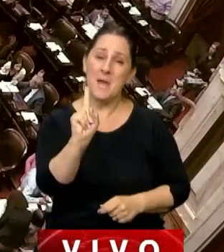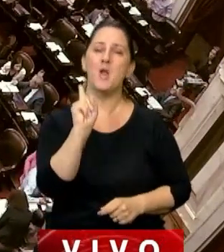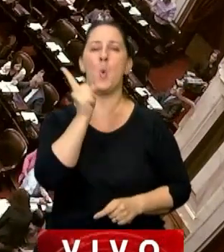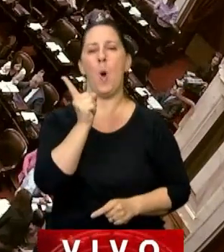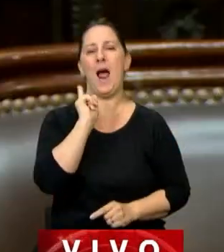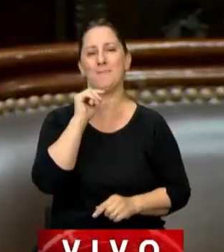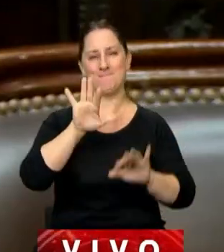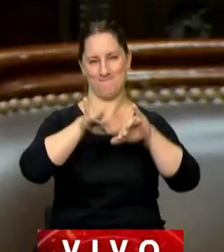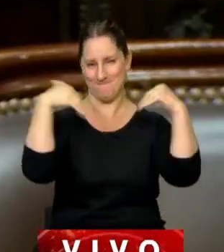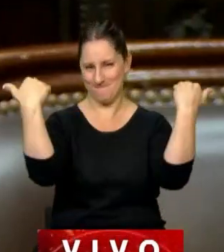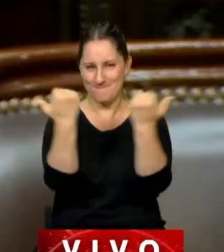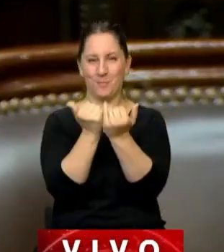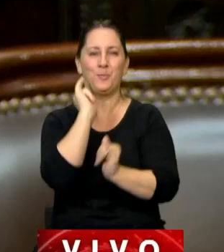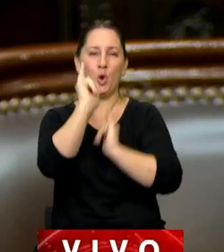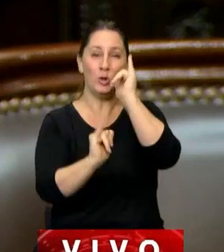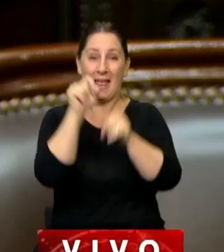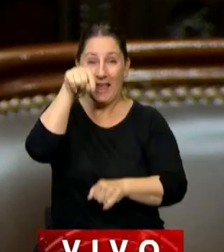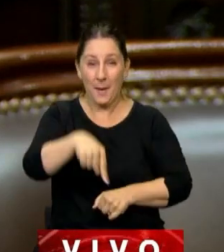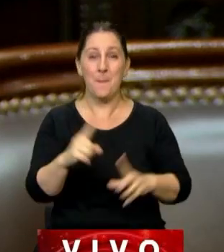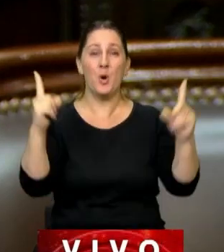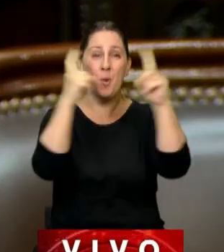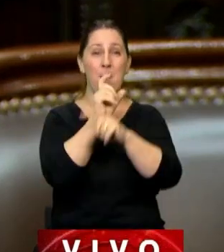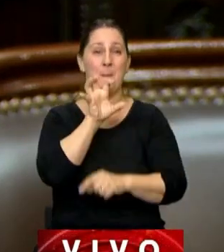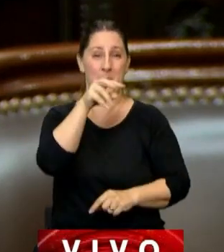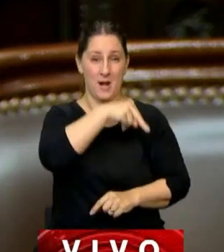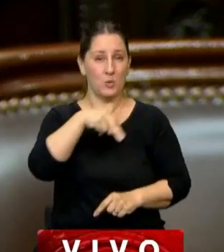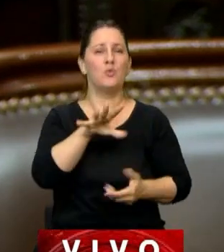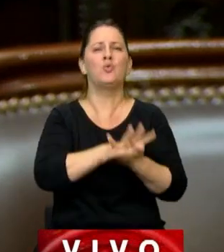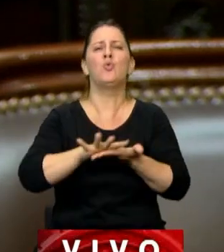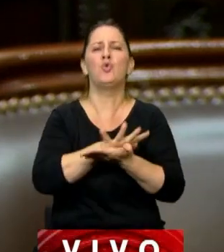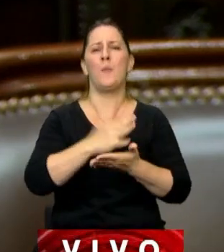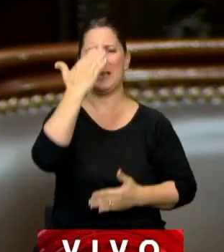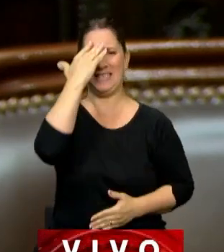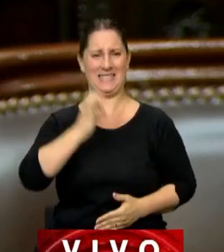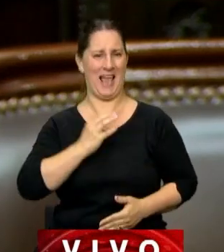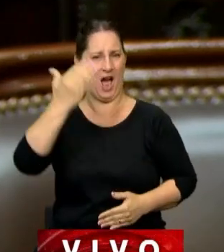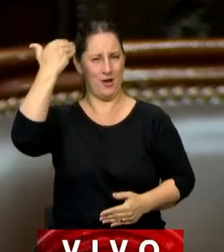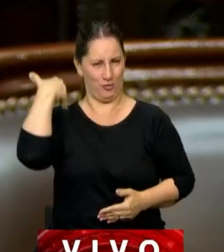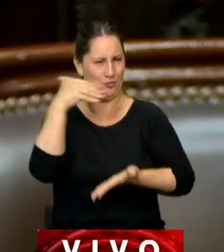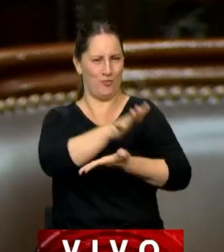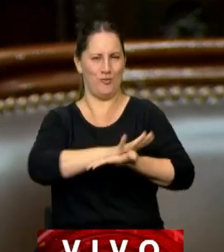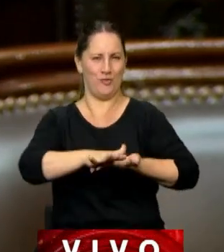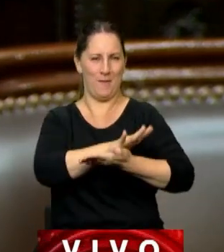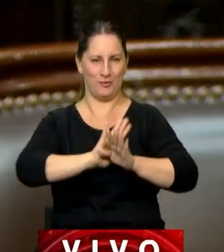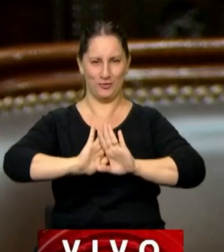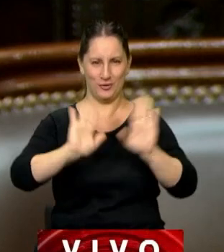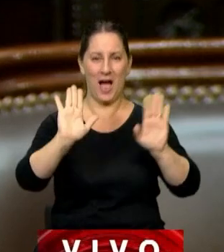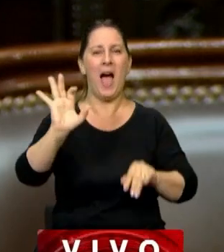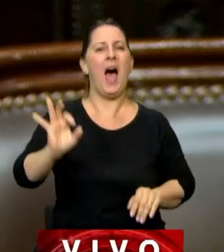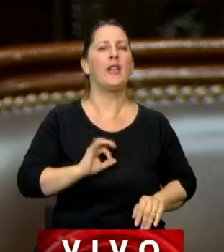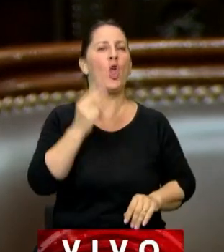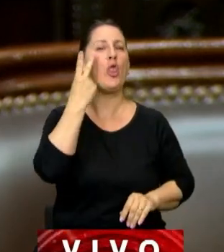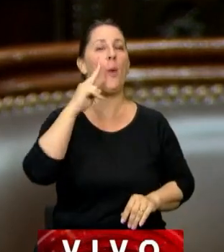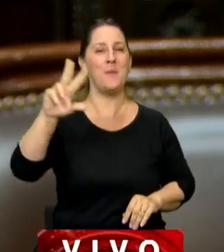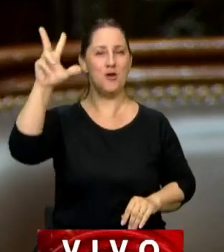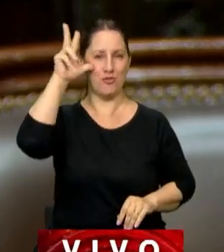quiero comentar a la Cámara que este problema los neuquinos lo solucionamos hace 15 años. Exactamente en el año